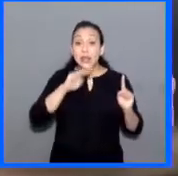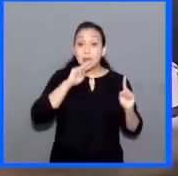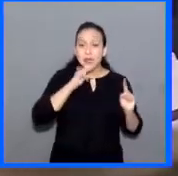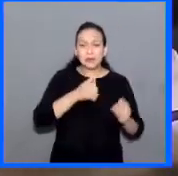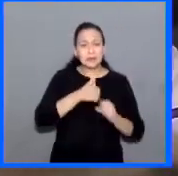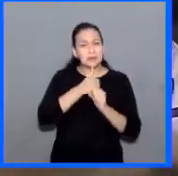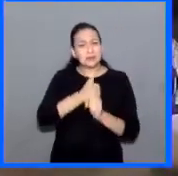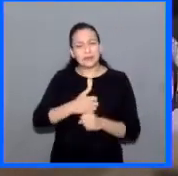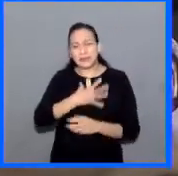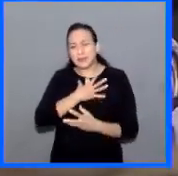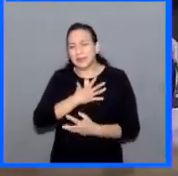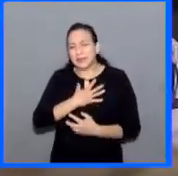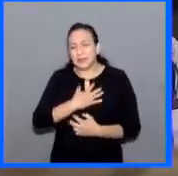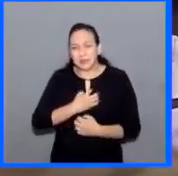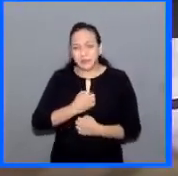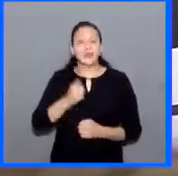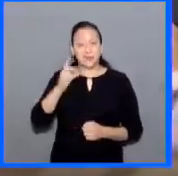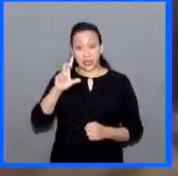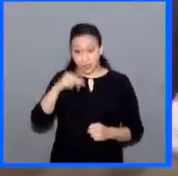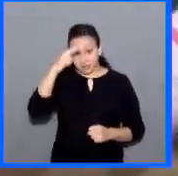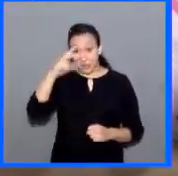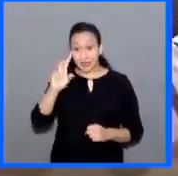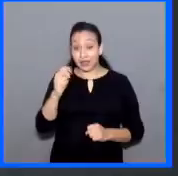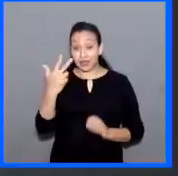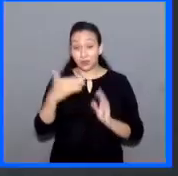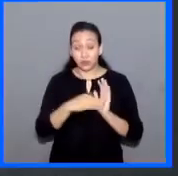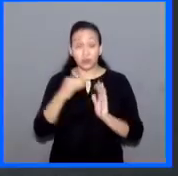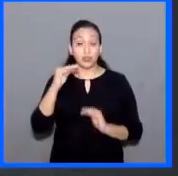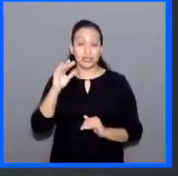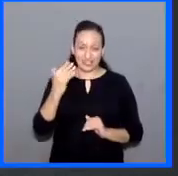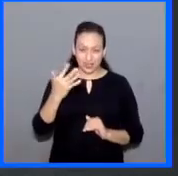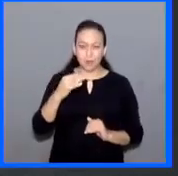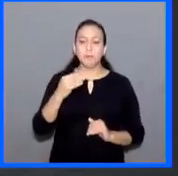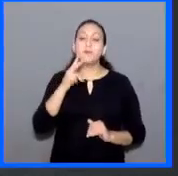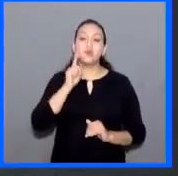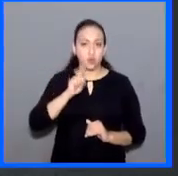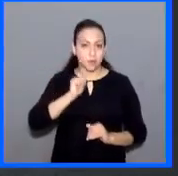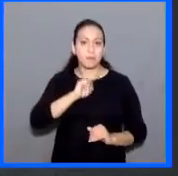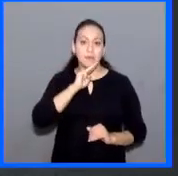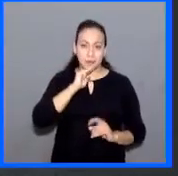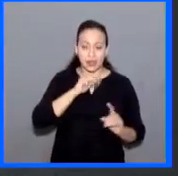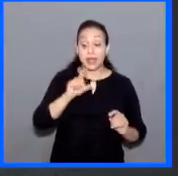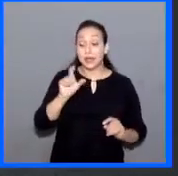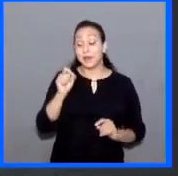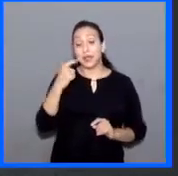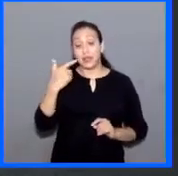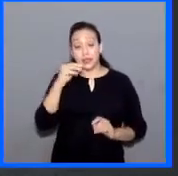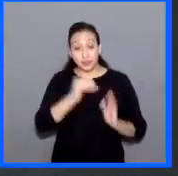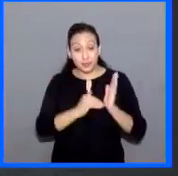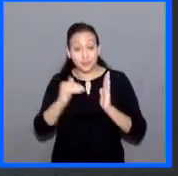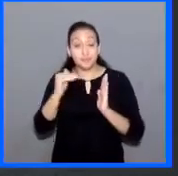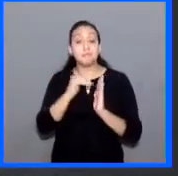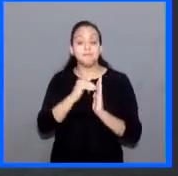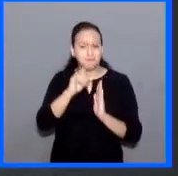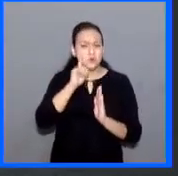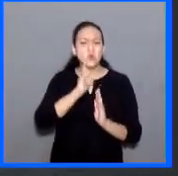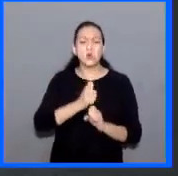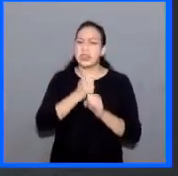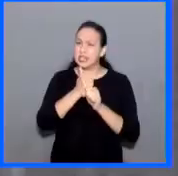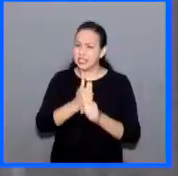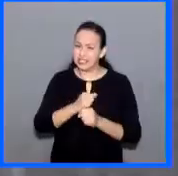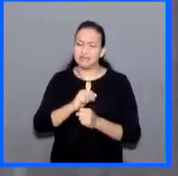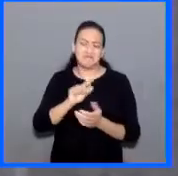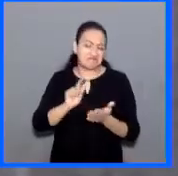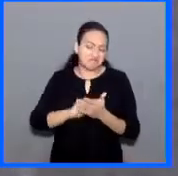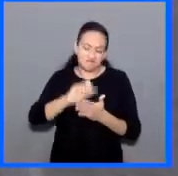México, 38.5 millones de mujeres son madres, de las cuales 27 millones han sido víctimas de algún tipo de violencia.